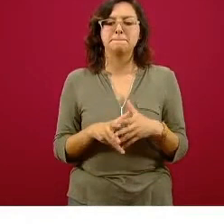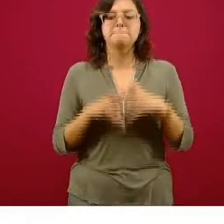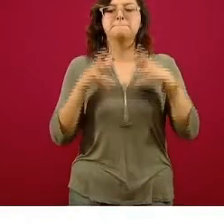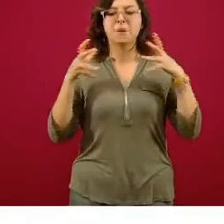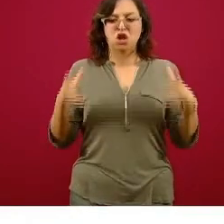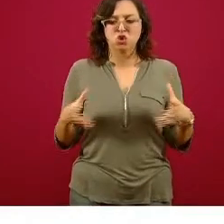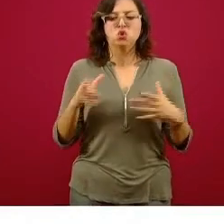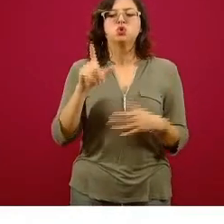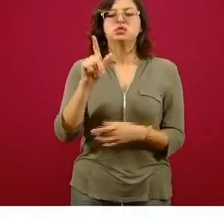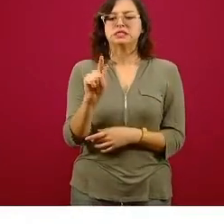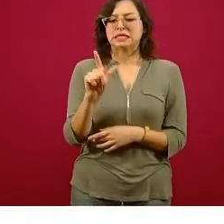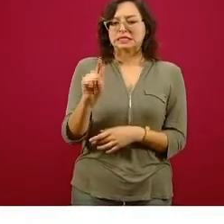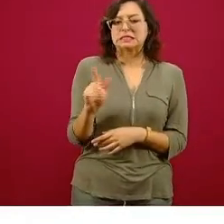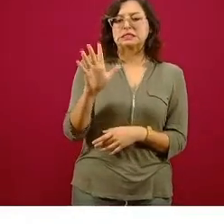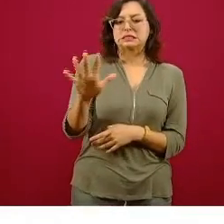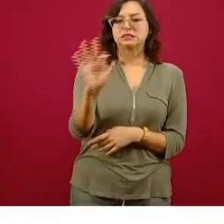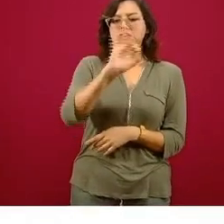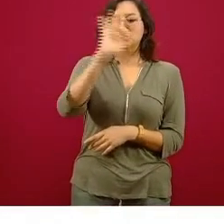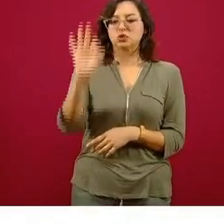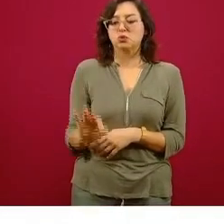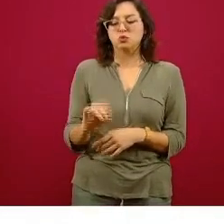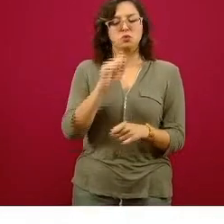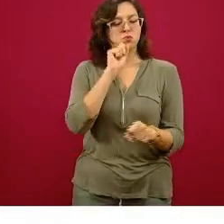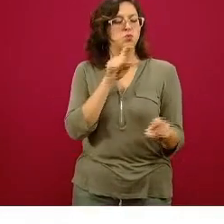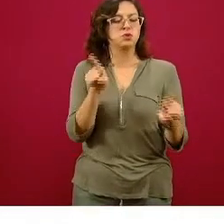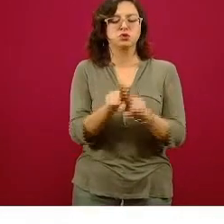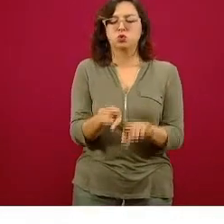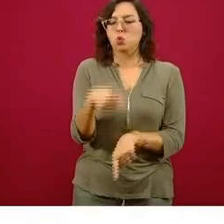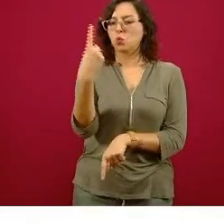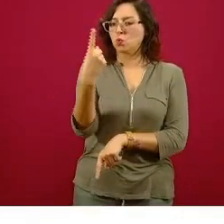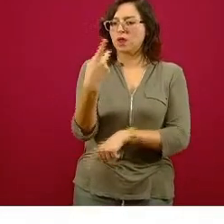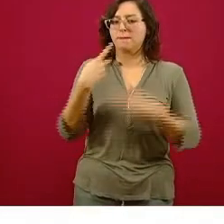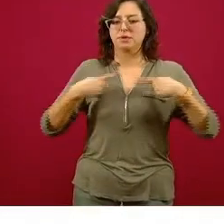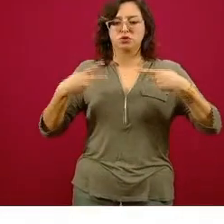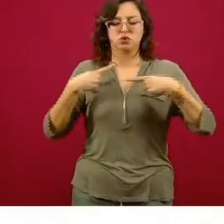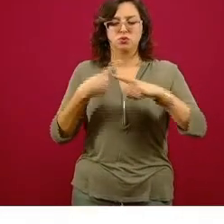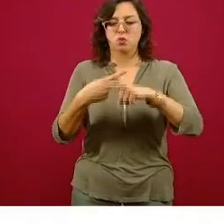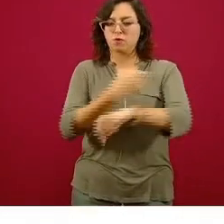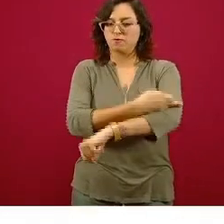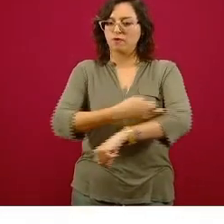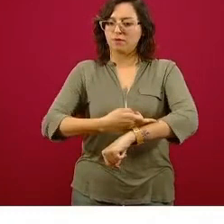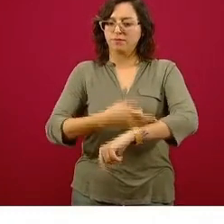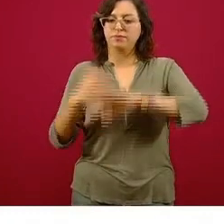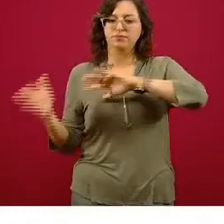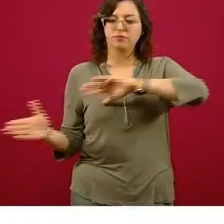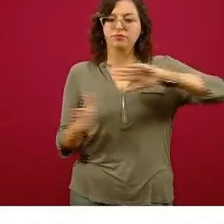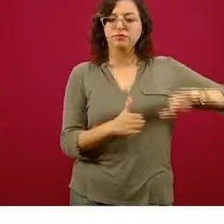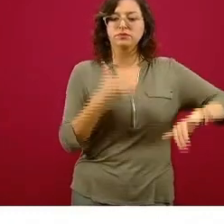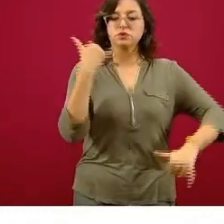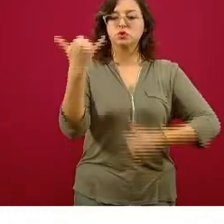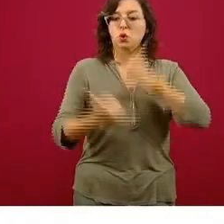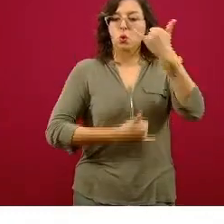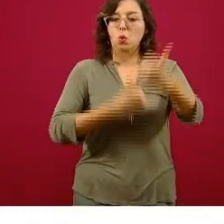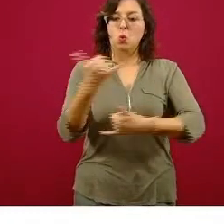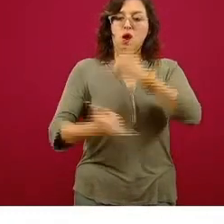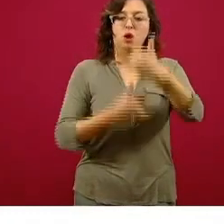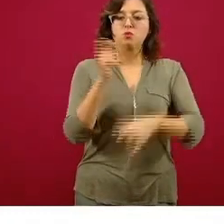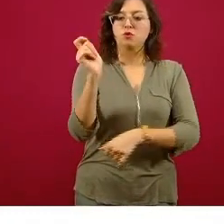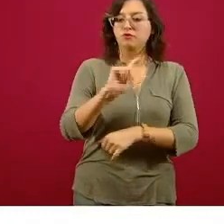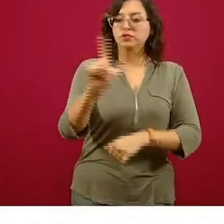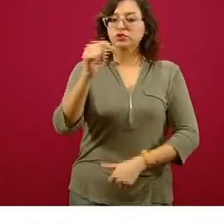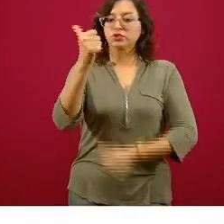puede incrementar este aforo a un 75%. Para efectos de los juegos profesionales que se dan en